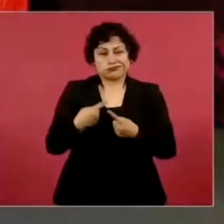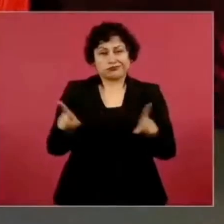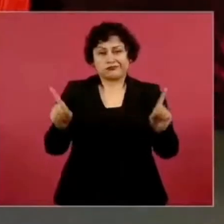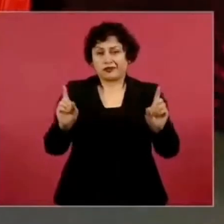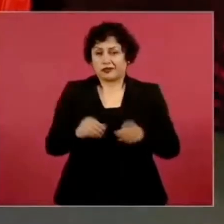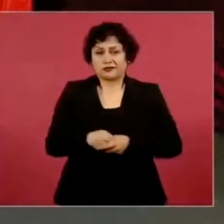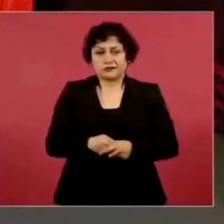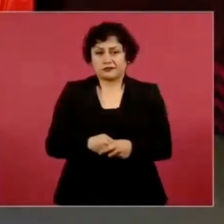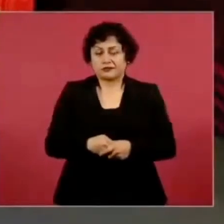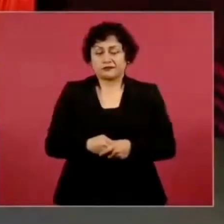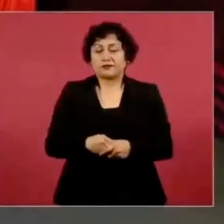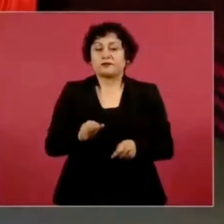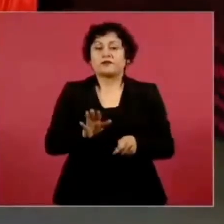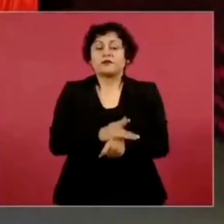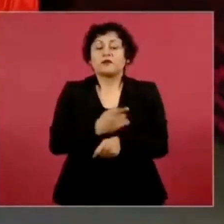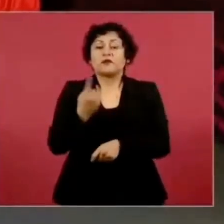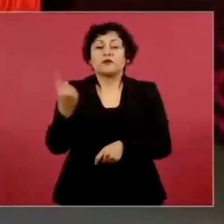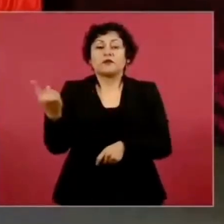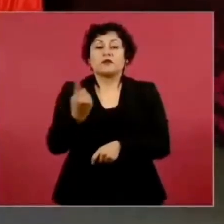porque la hacienda